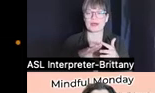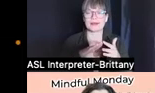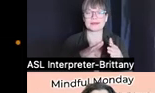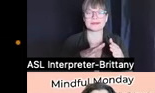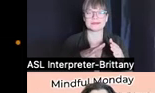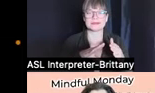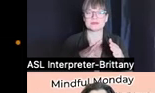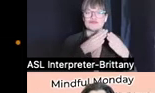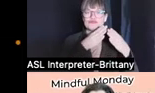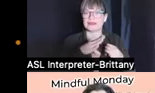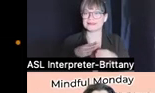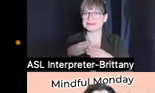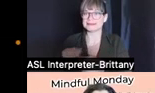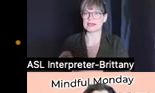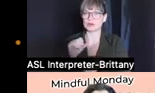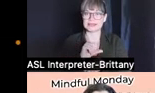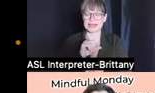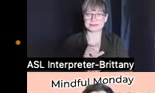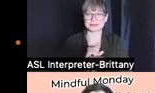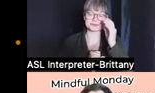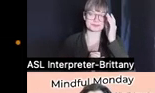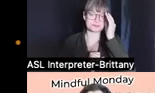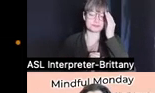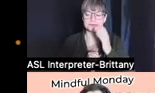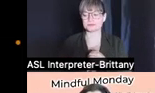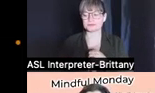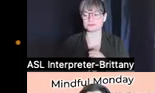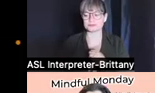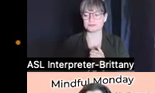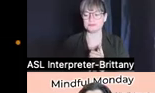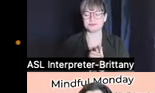Y dividir las tareas en partes más pequeñas.